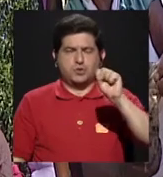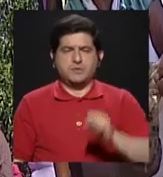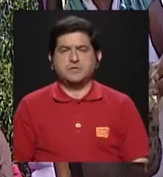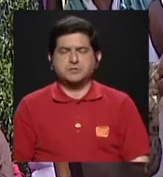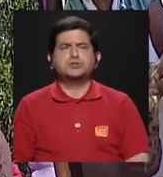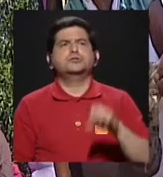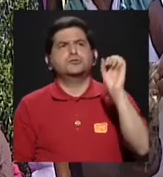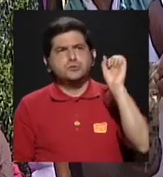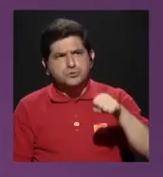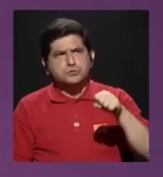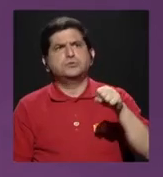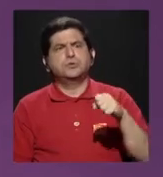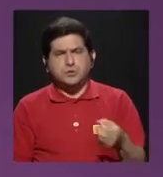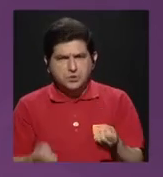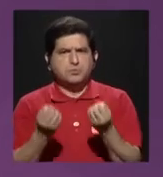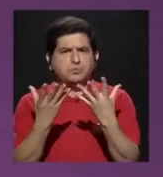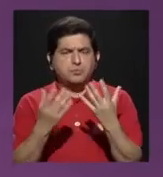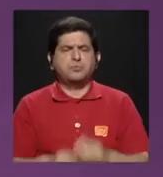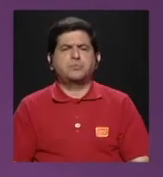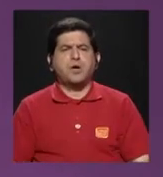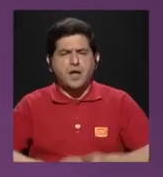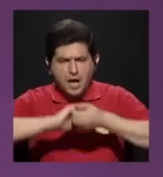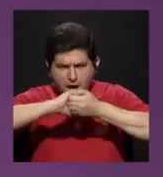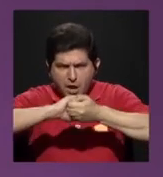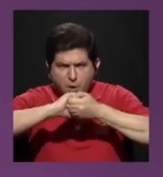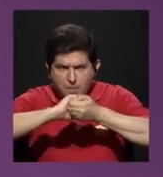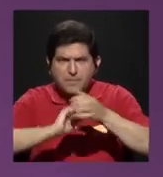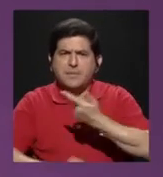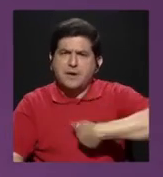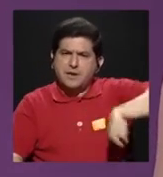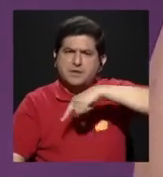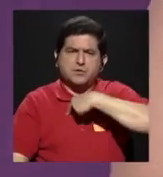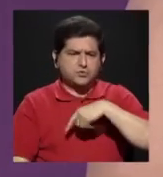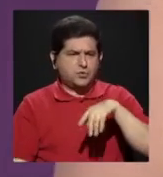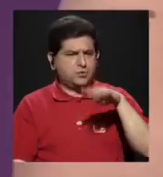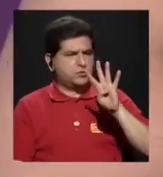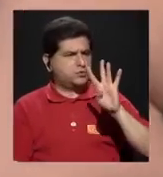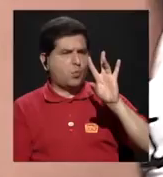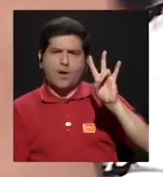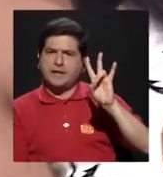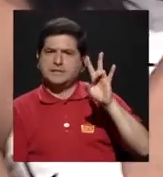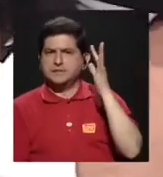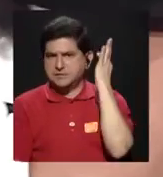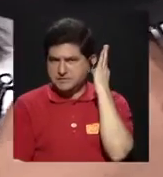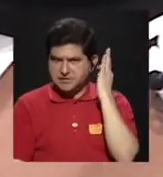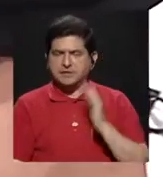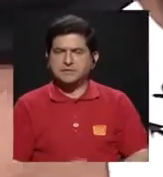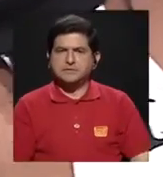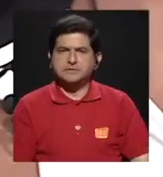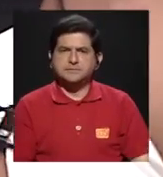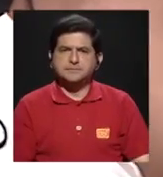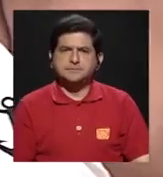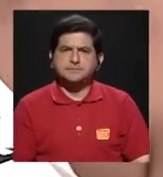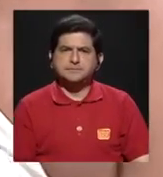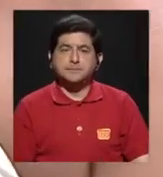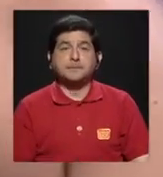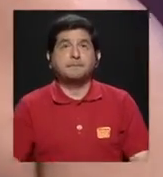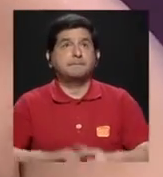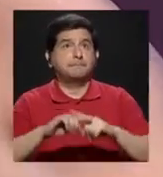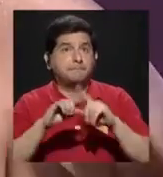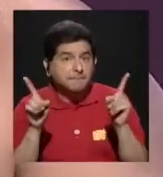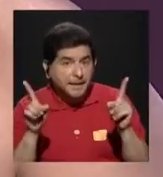Sí. Somos, en la cooperativa, somos 47 mujeres, ¿verdad?